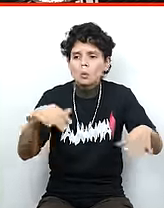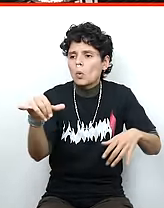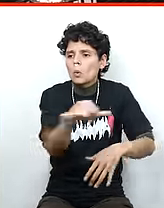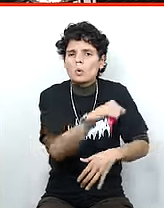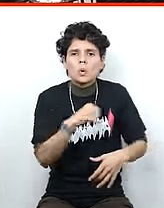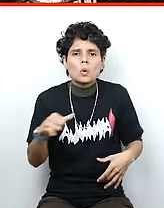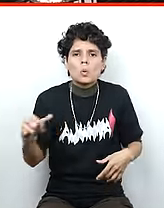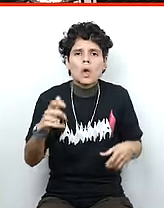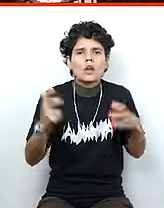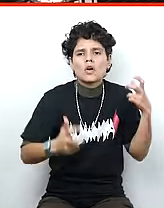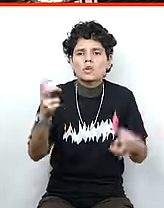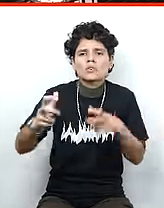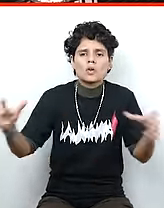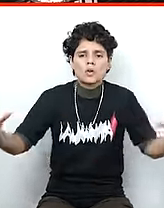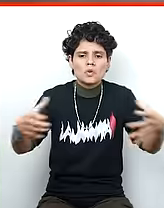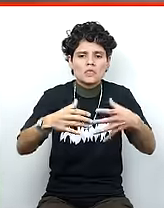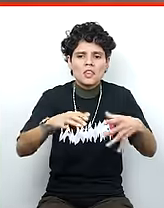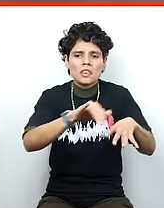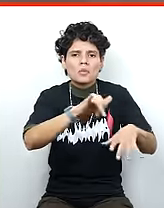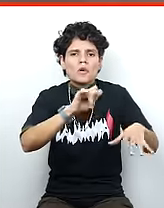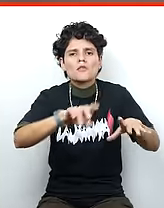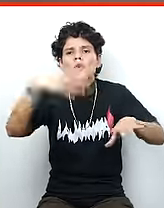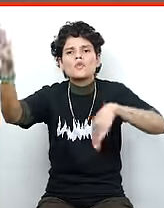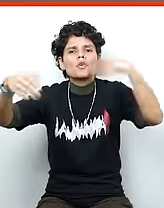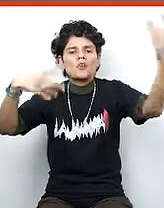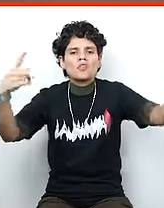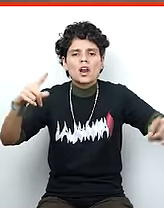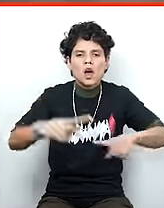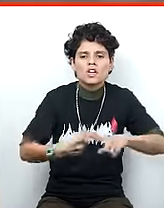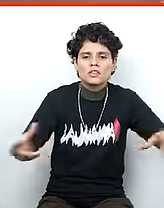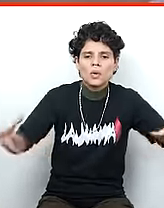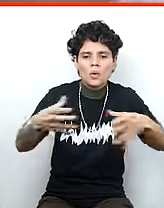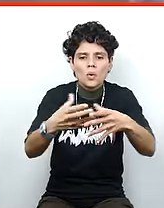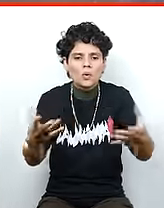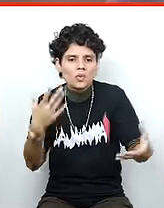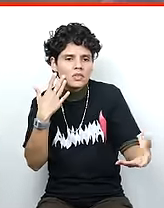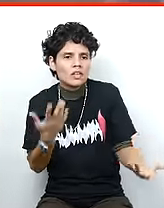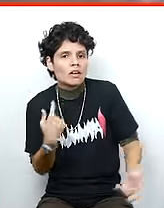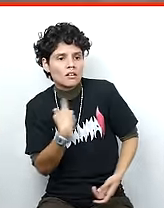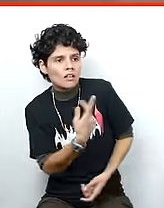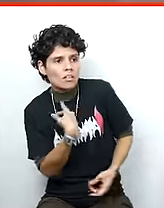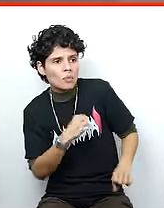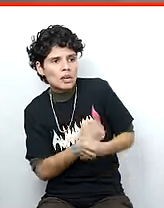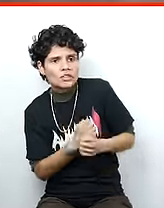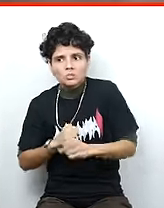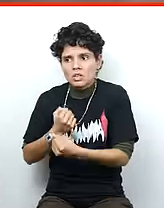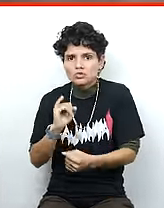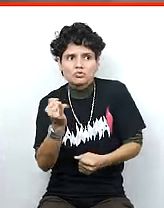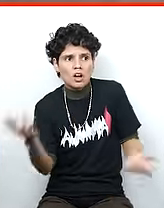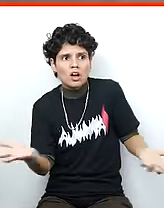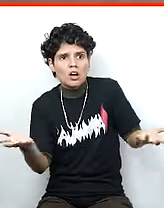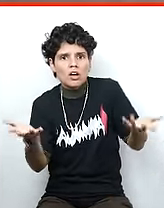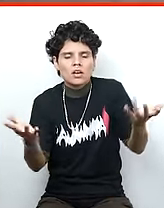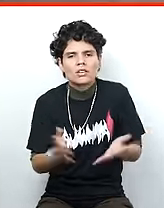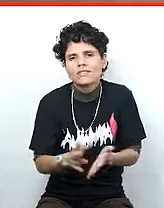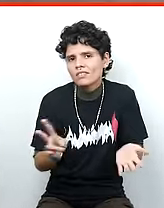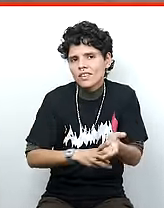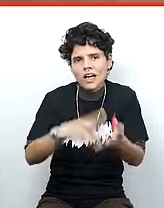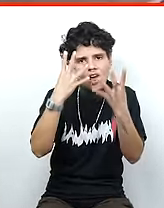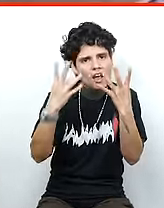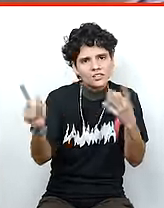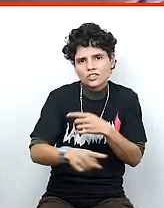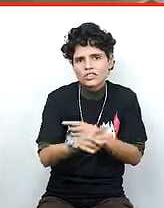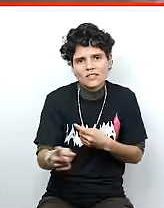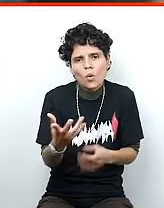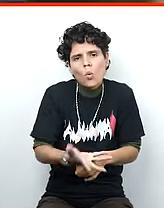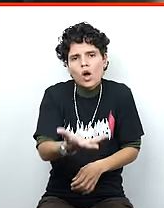los criminales del mundo, o bueno, ahí es donde conocía a la mayoría, después te juntas en la calle, se ven, bueno, hermano, estoy en cana con vos. ¿Entendido, no? Como que la cárcel, culiada, igual es terrible,